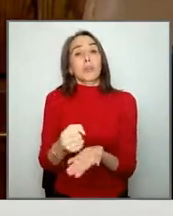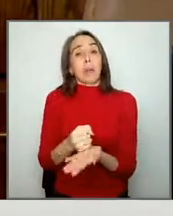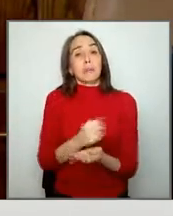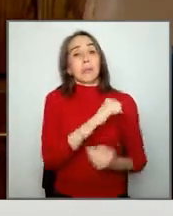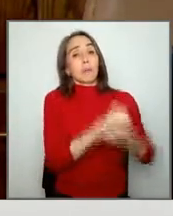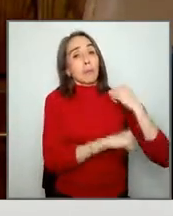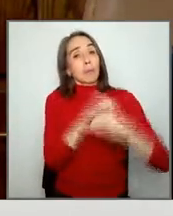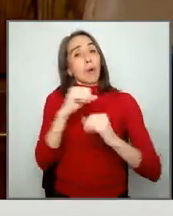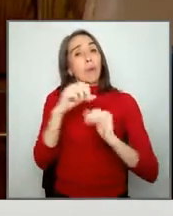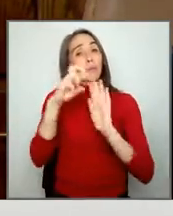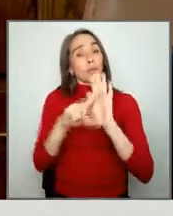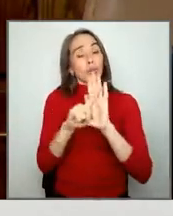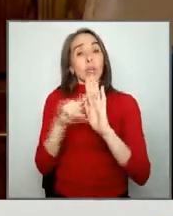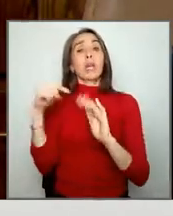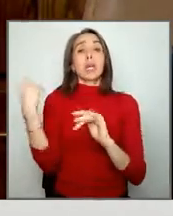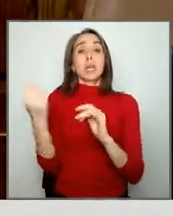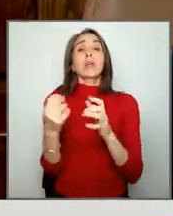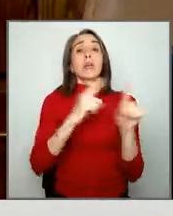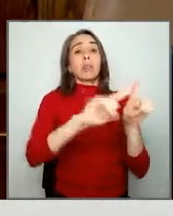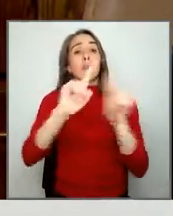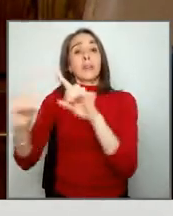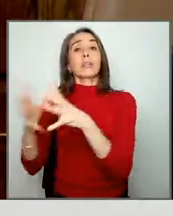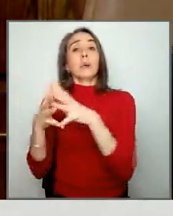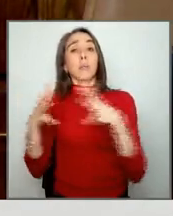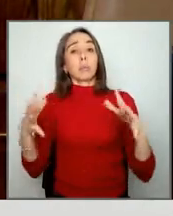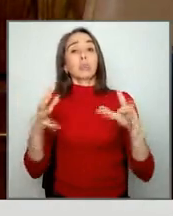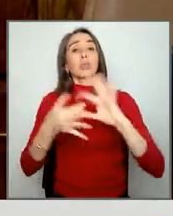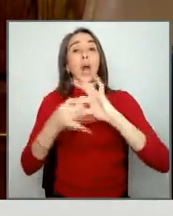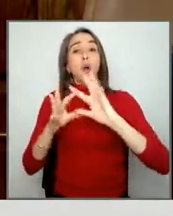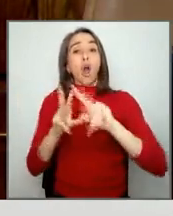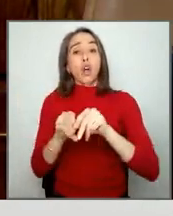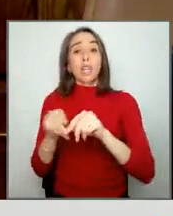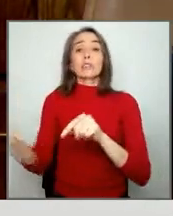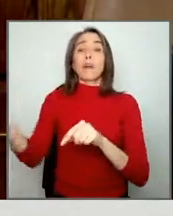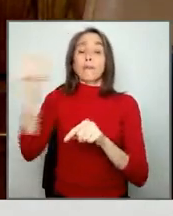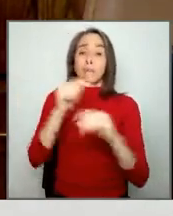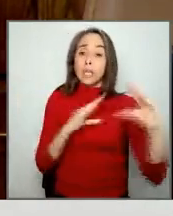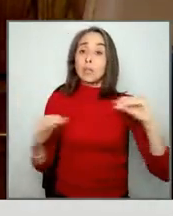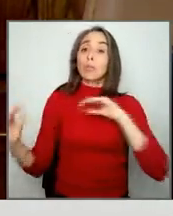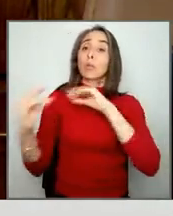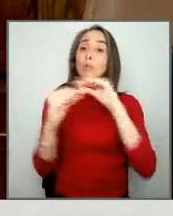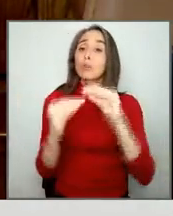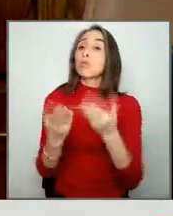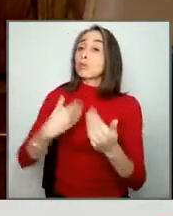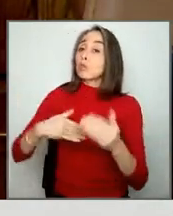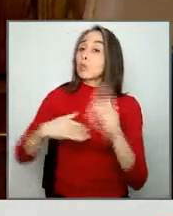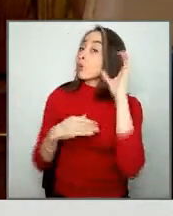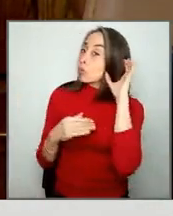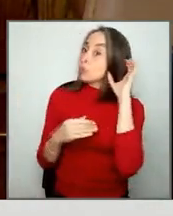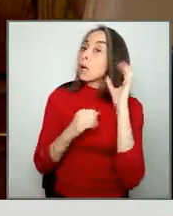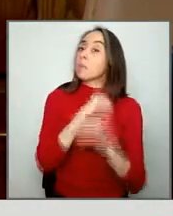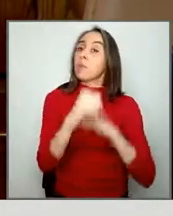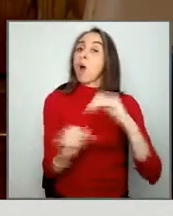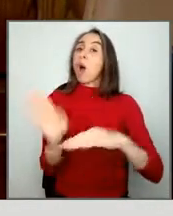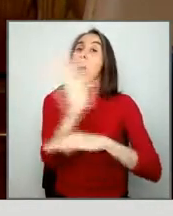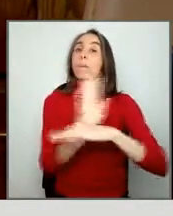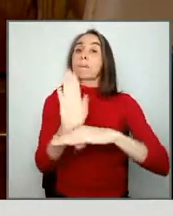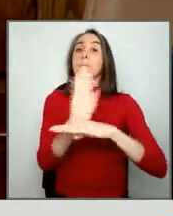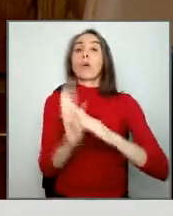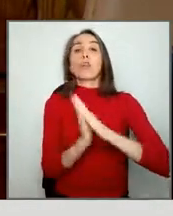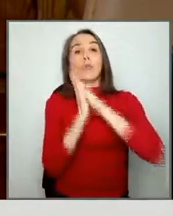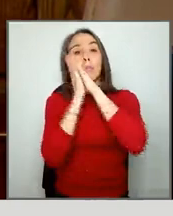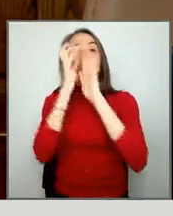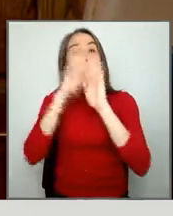a muchas organizaciones sacar este proyecto que estuvo paralizado durante muchos años sacarlo adelante y convertirlo en ley ahora